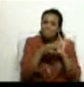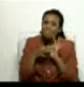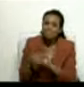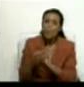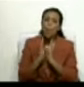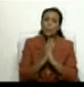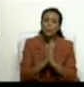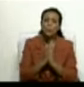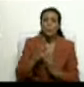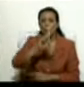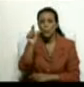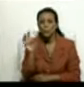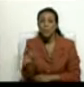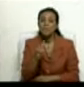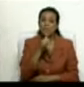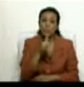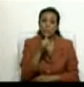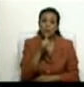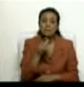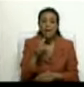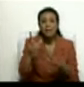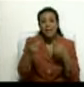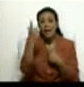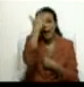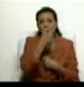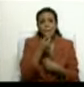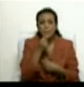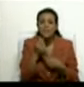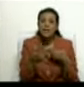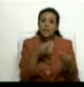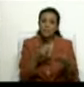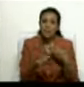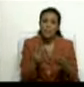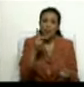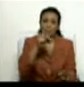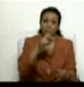territorio nacional. Es la información desde Carapita y con ella retornamos el contacto a los estudios. Adelante.